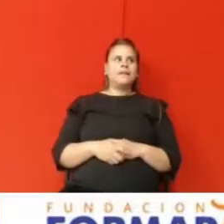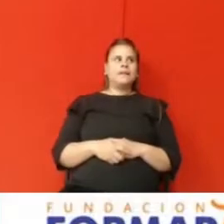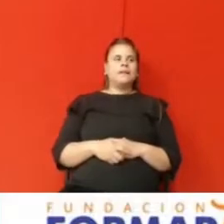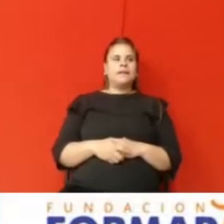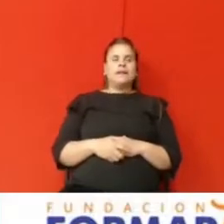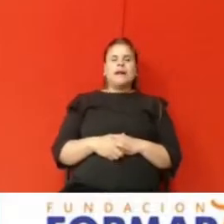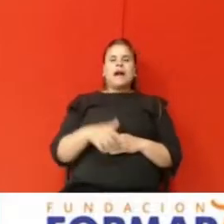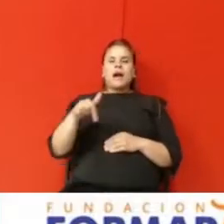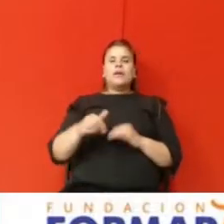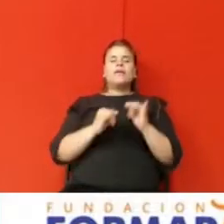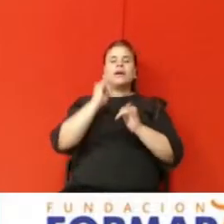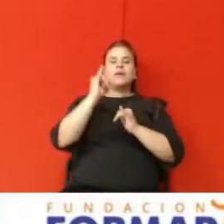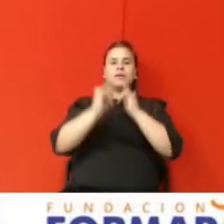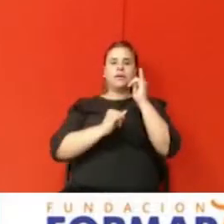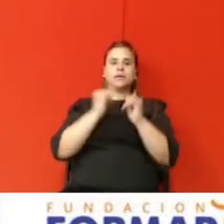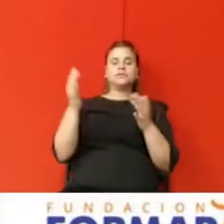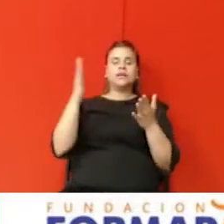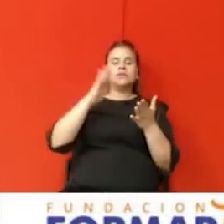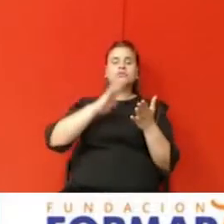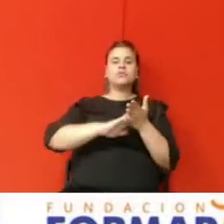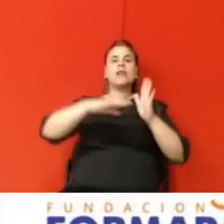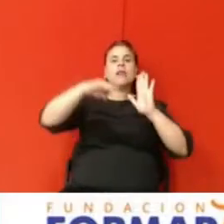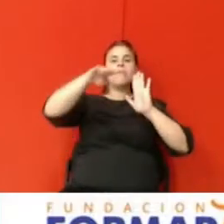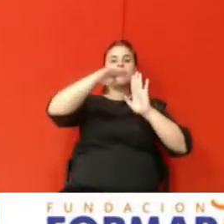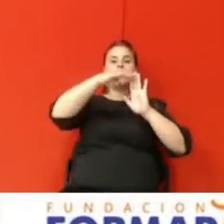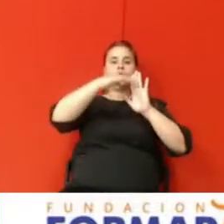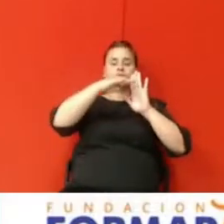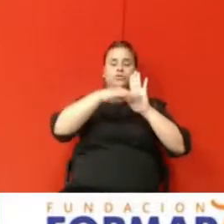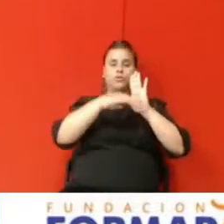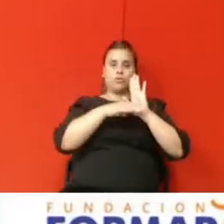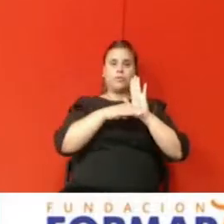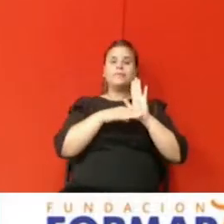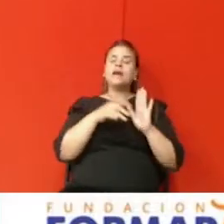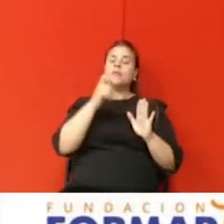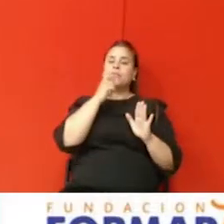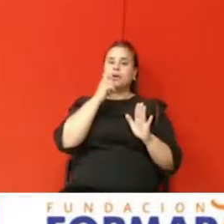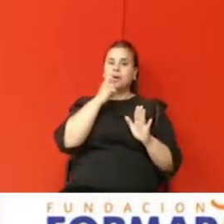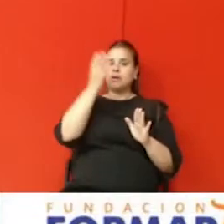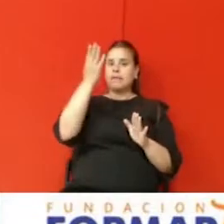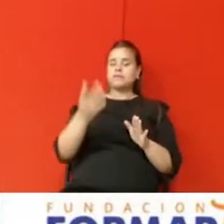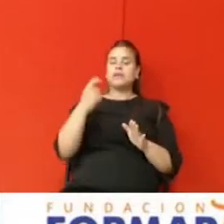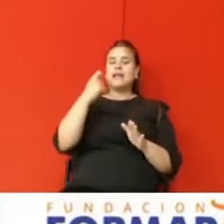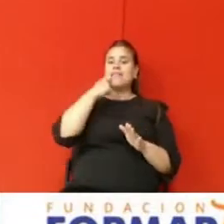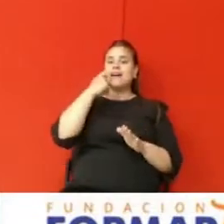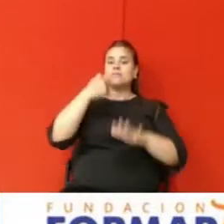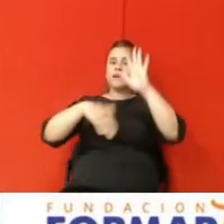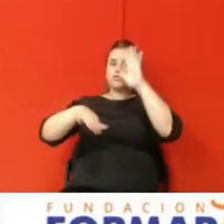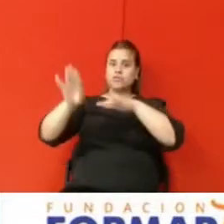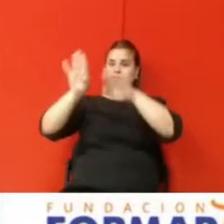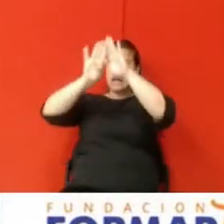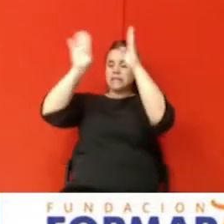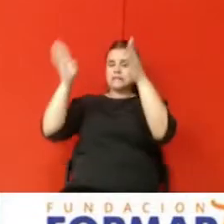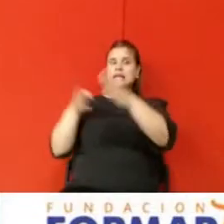Y les voy a contar un poquito en qué consiste el ingreso a una residencia modelo. La foto que ustedes